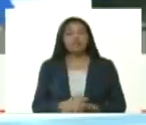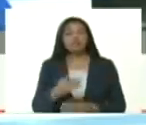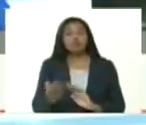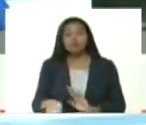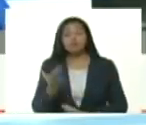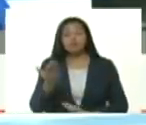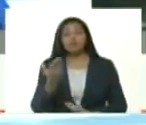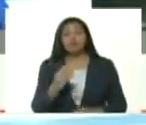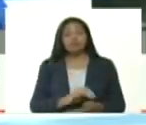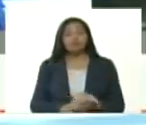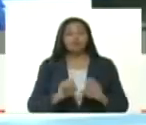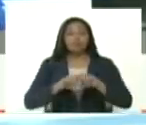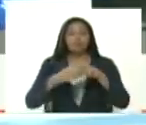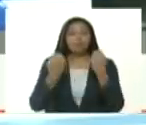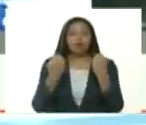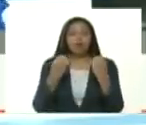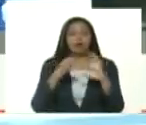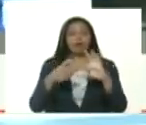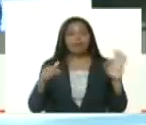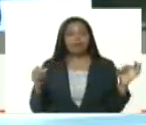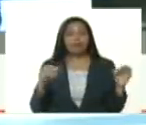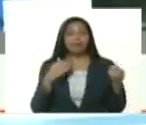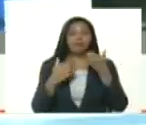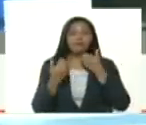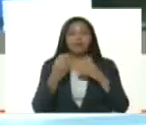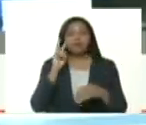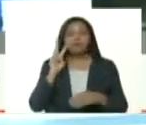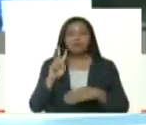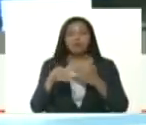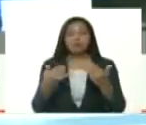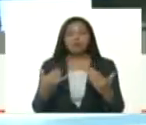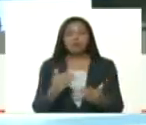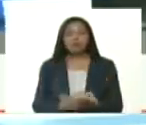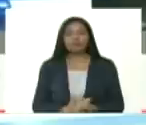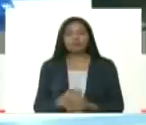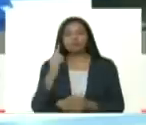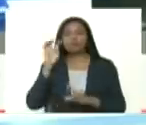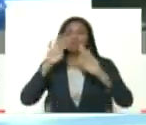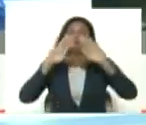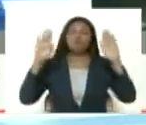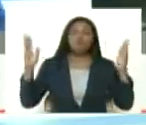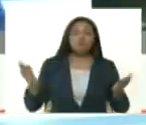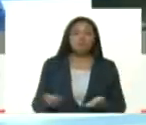de ruptura de las cadenas de transmisión. Aquí yo tengo los datos a nivel mundial.